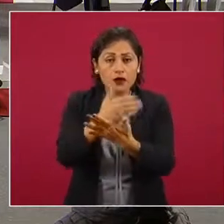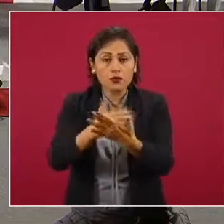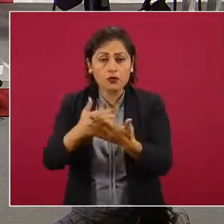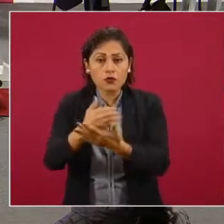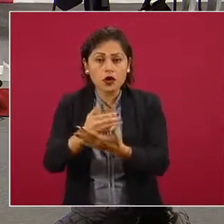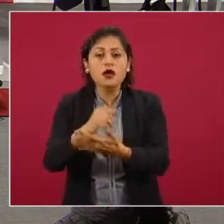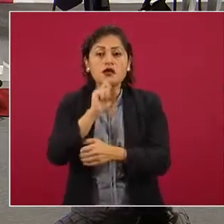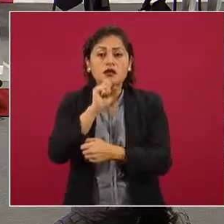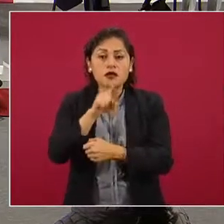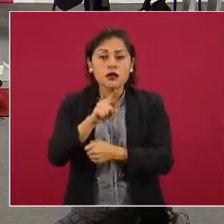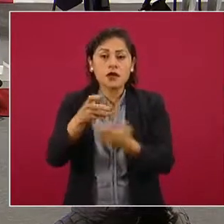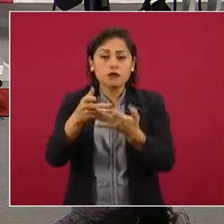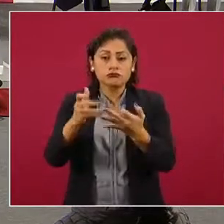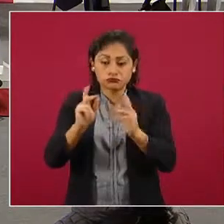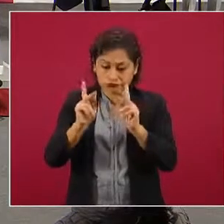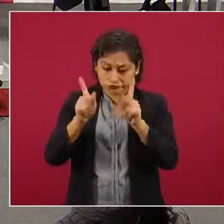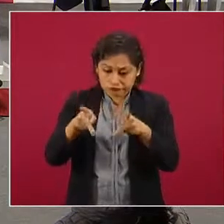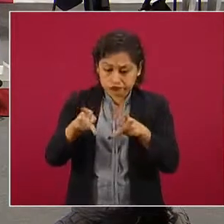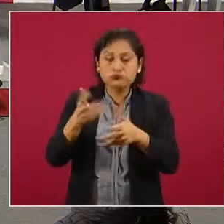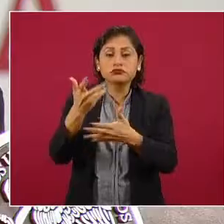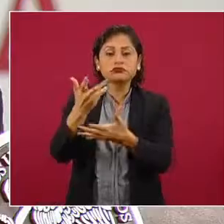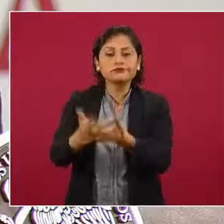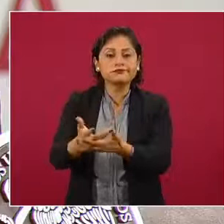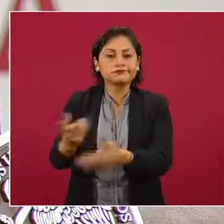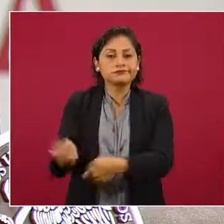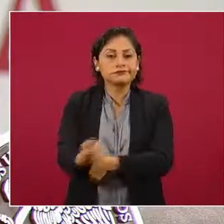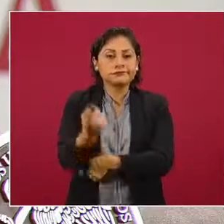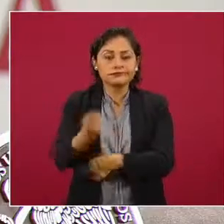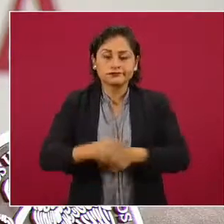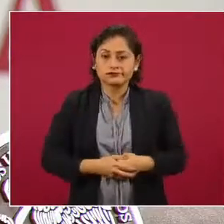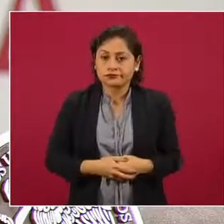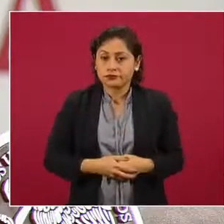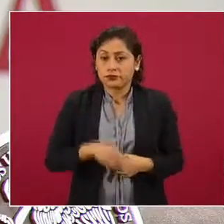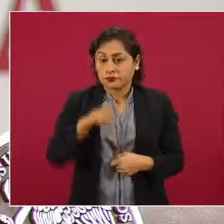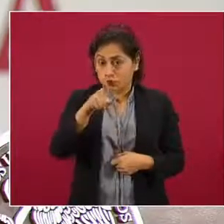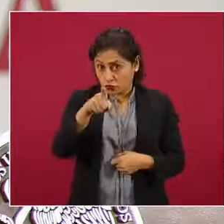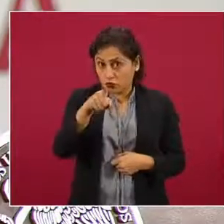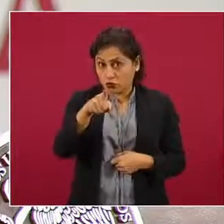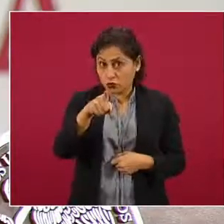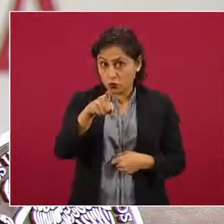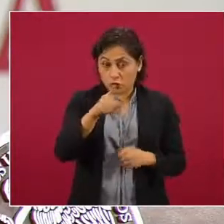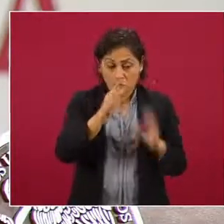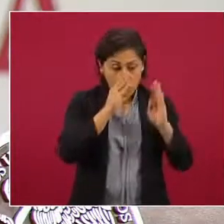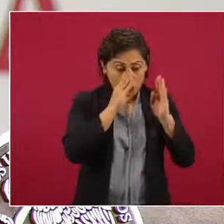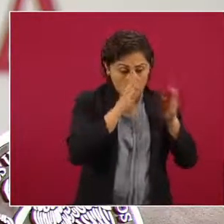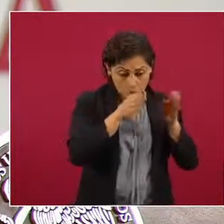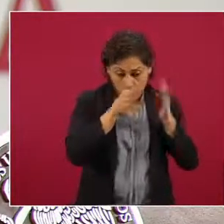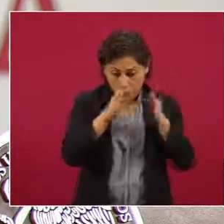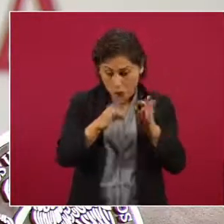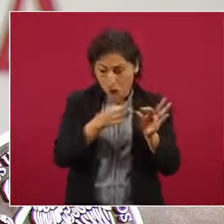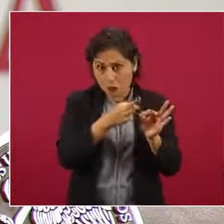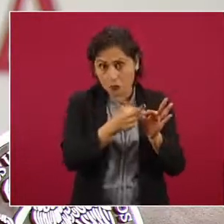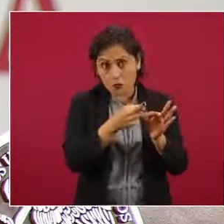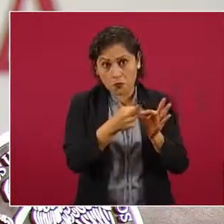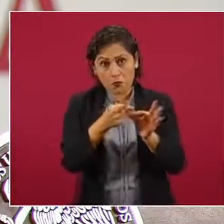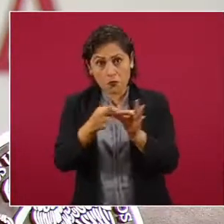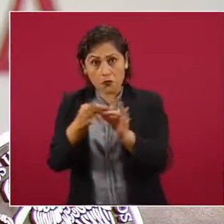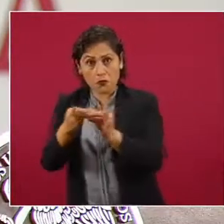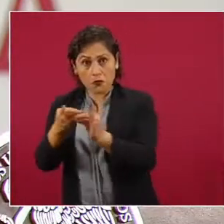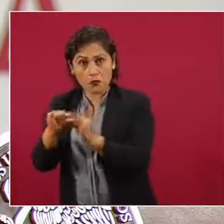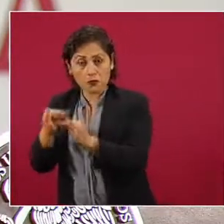descansar. Si dedicas una parte de tu tiempo a contribuir a la realización de esta tarea, tu recompensa será la